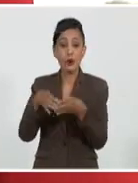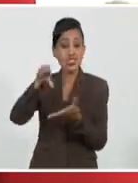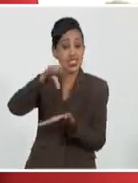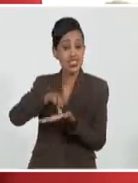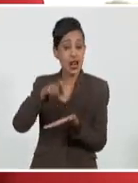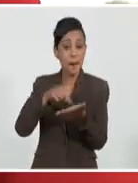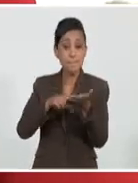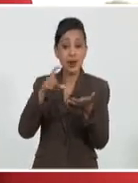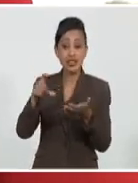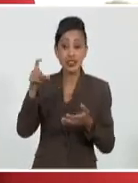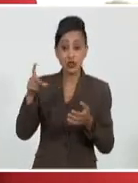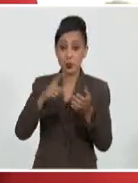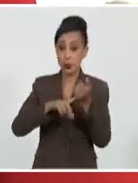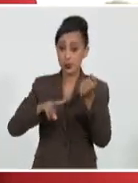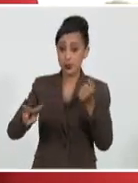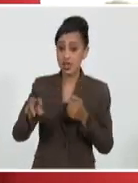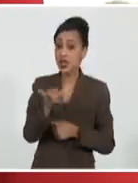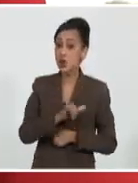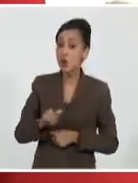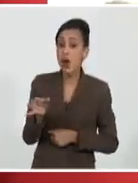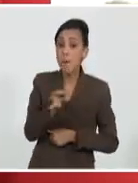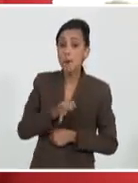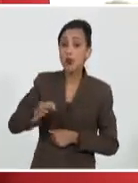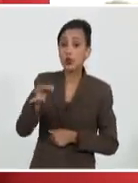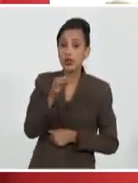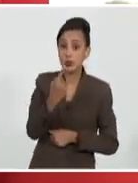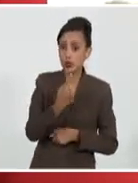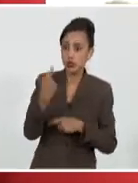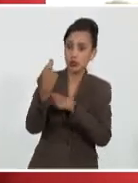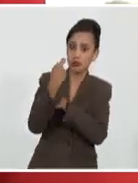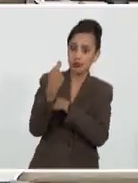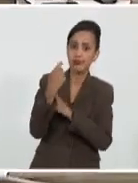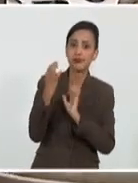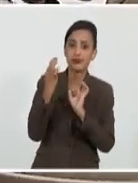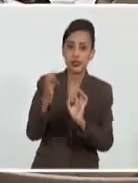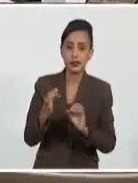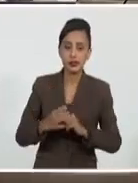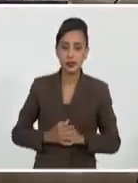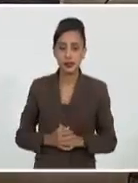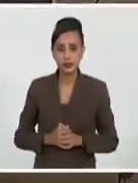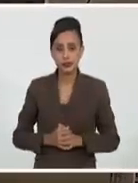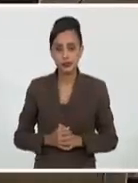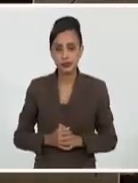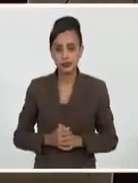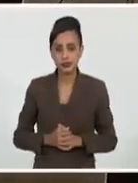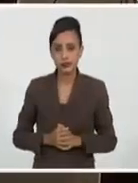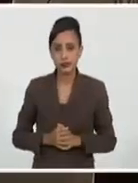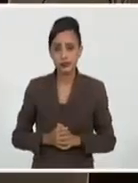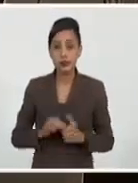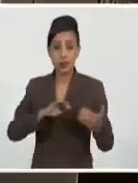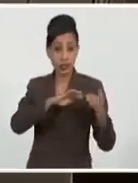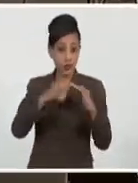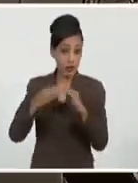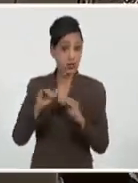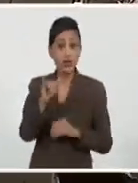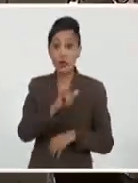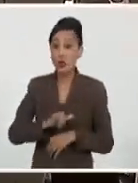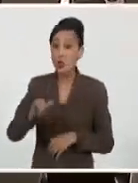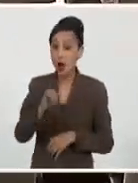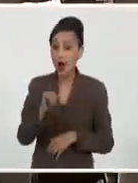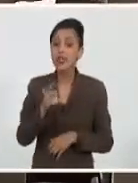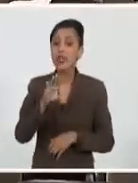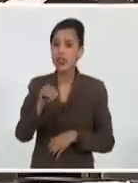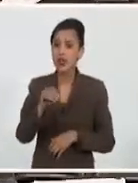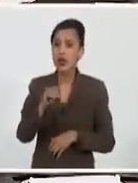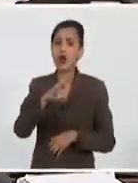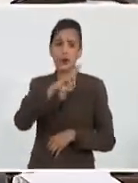Partido Provincial y el municipio, a nosotros los cuadros semiprofesionales. Y en el debate se insistió en la responsabilidad de la Unión